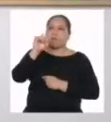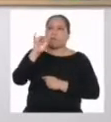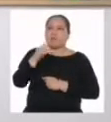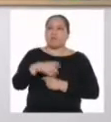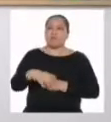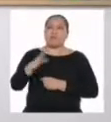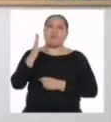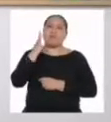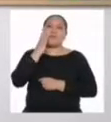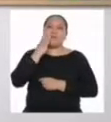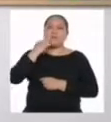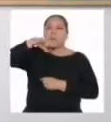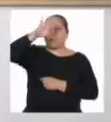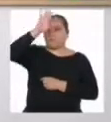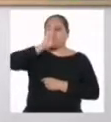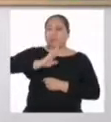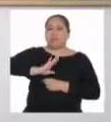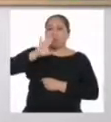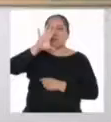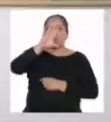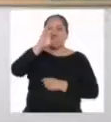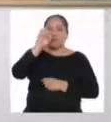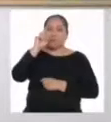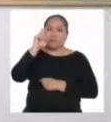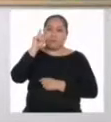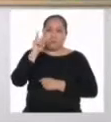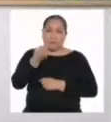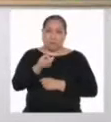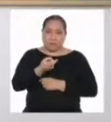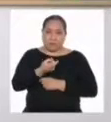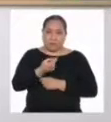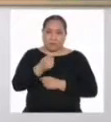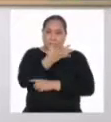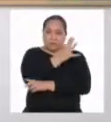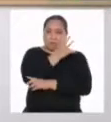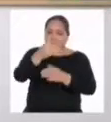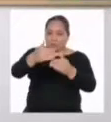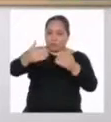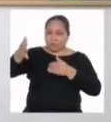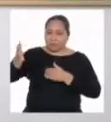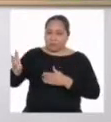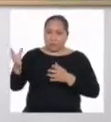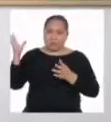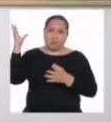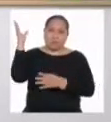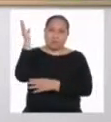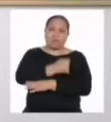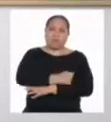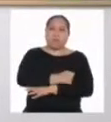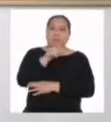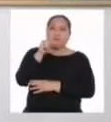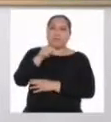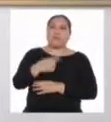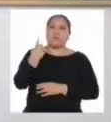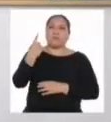Dios, 50.000 hectáreas de bosques han sido devastadas por la minería ilegal, solo en la cuenca del río